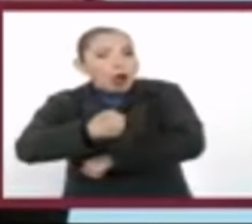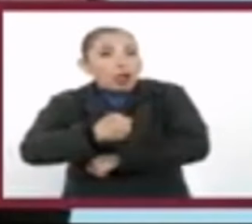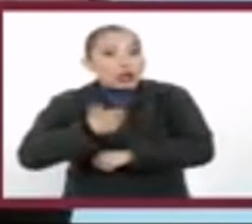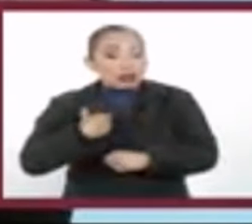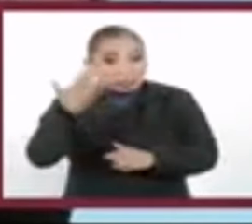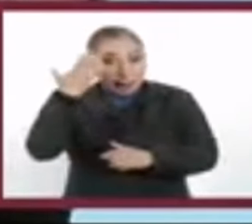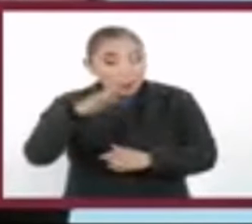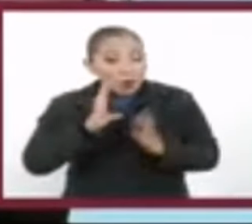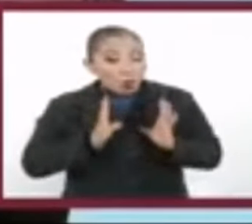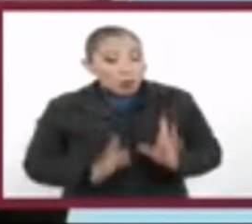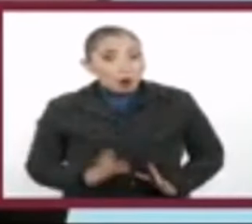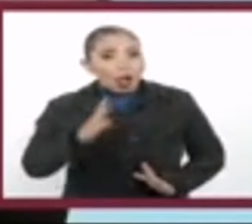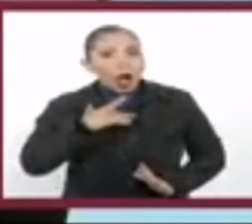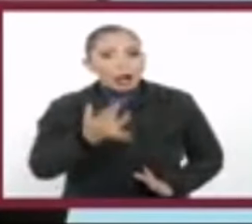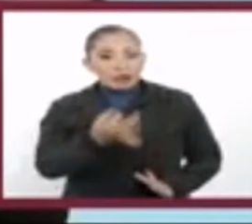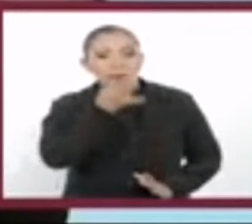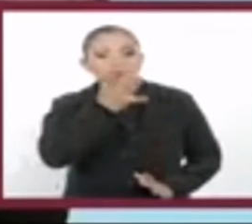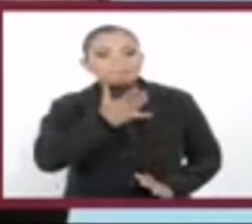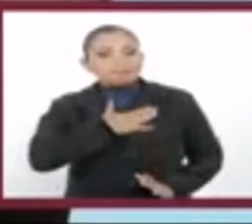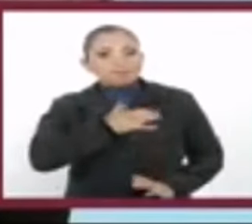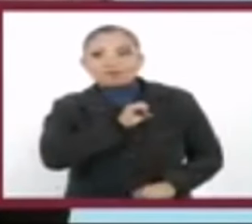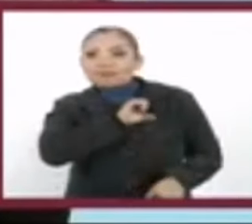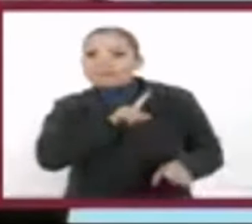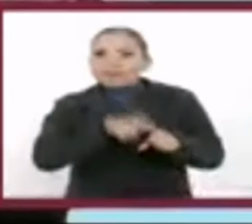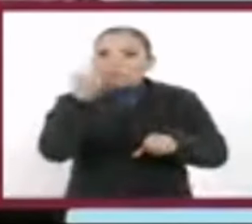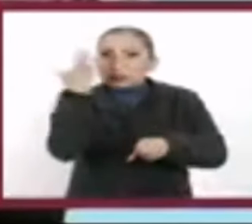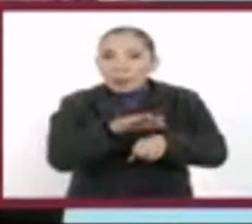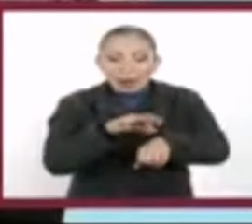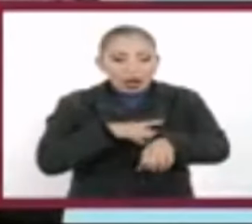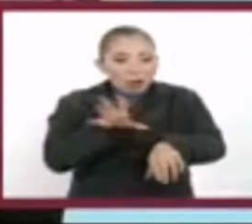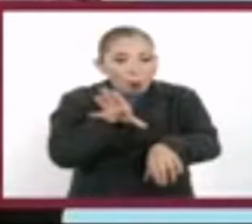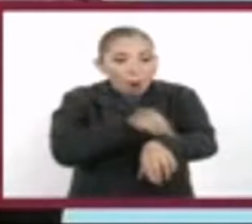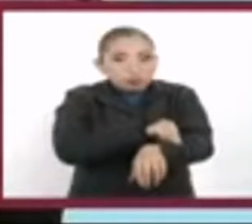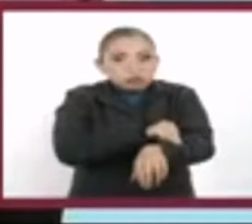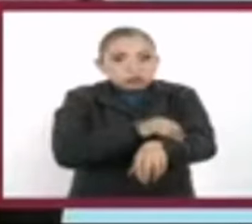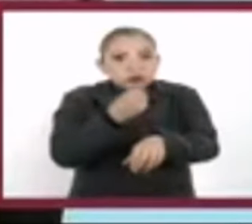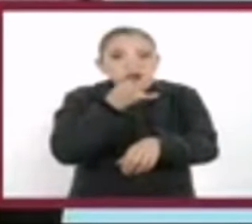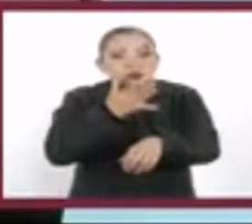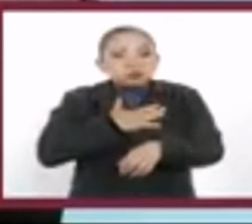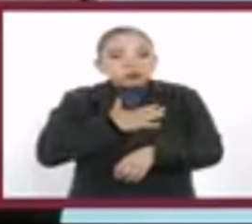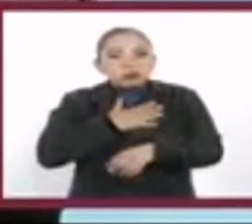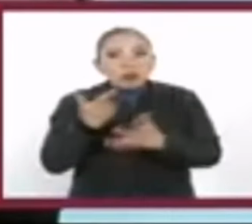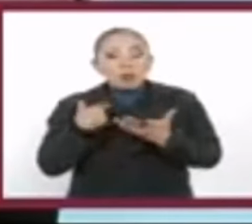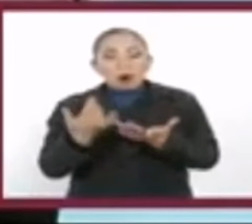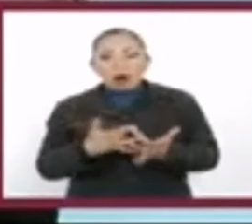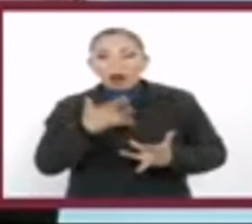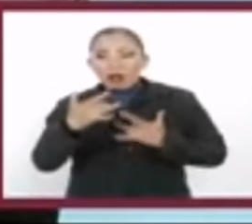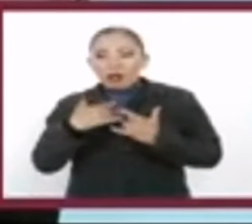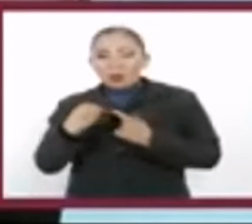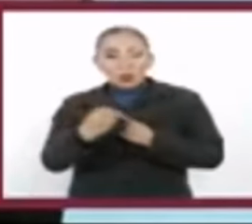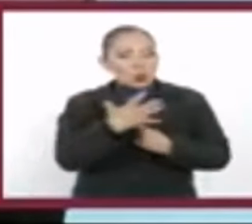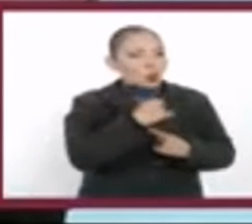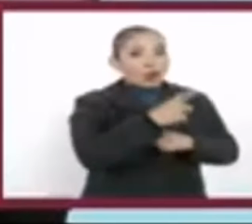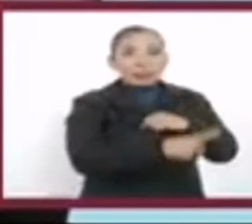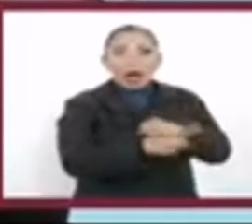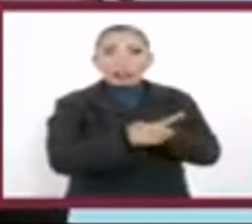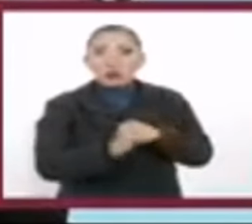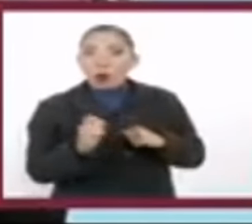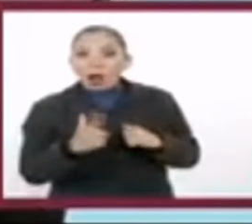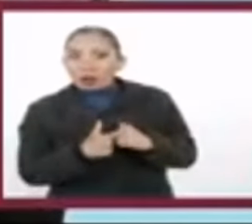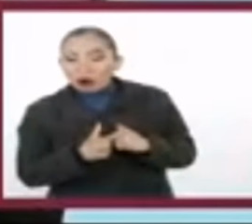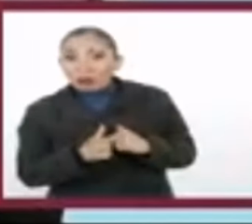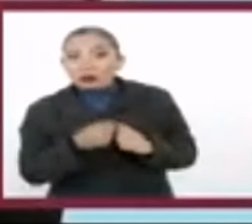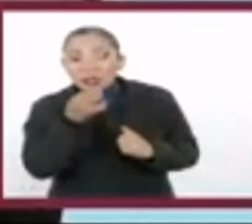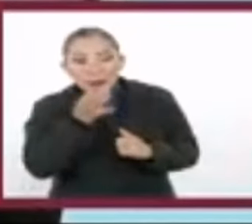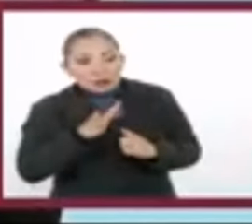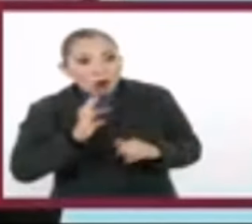nuestro cuerpo existen receptores especializados que nos permiten responder a distintos estímulos causantes de daño. Ya